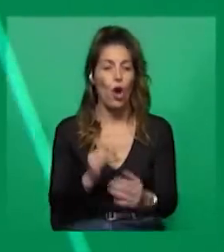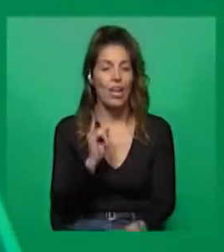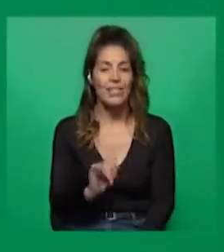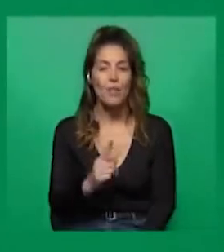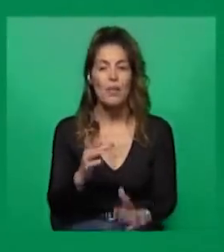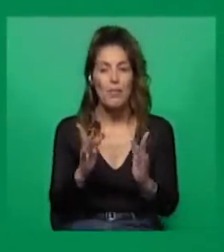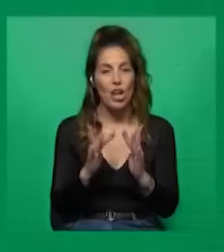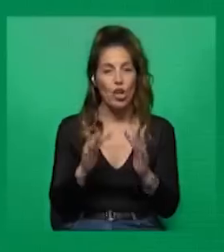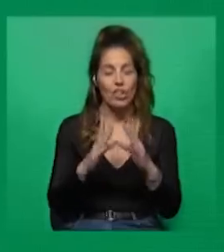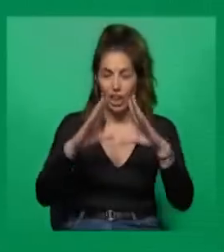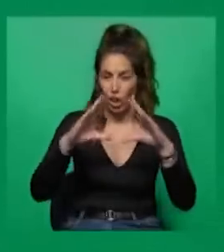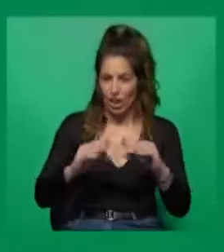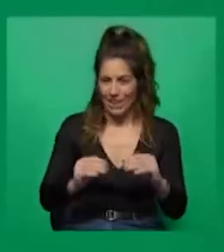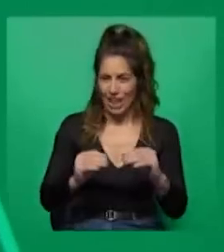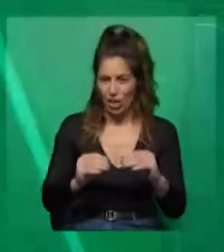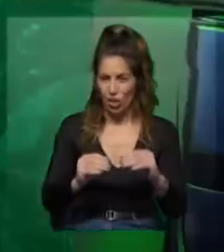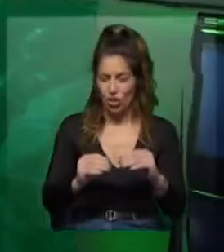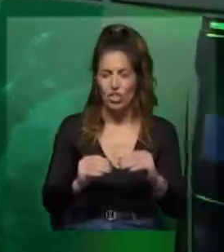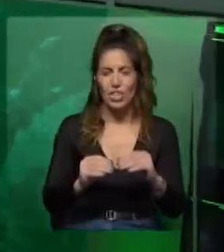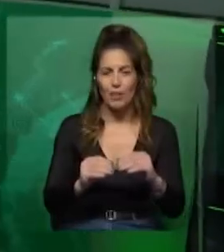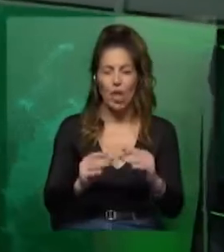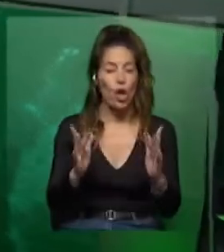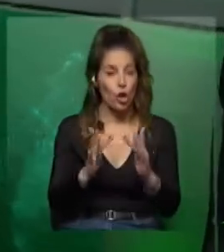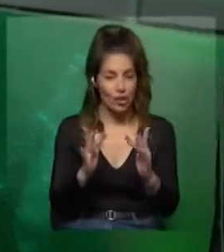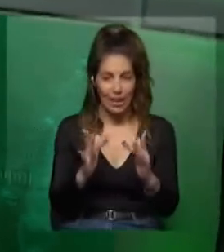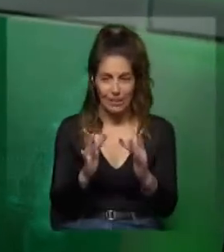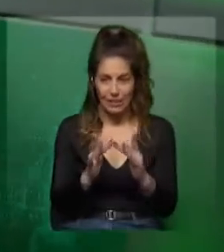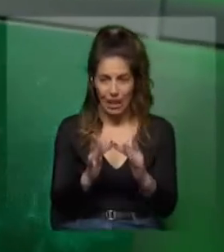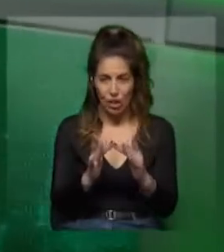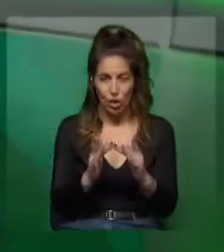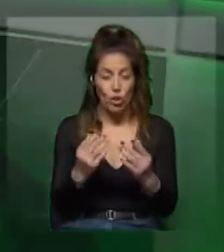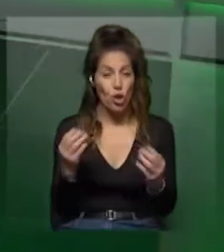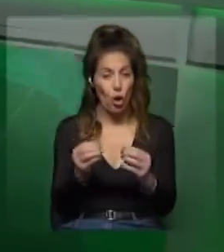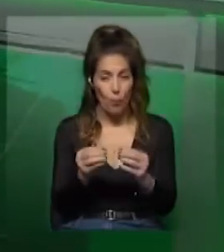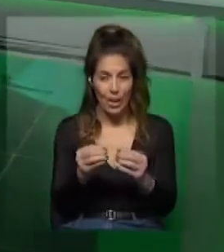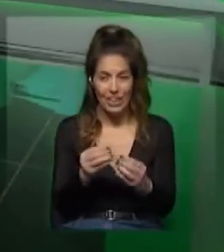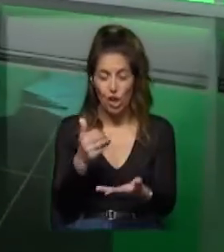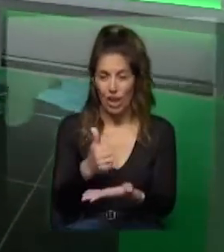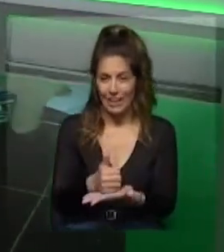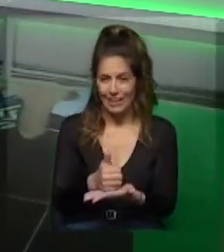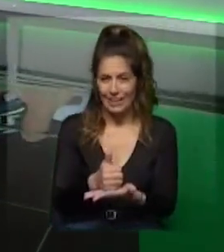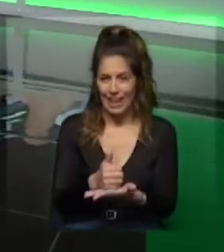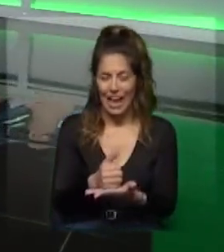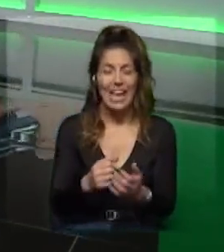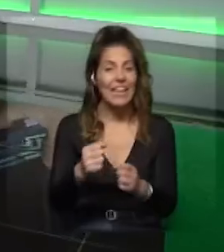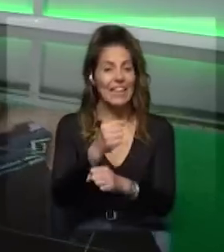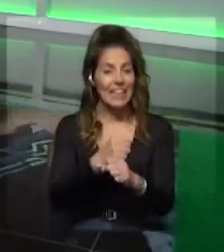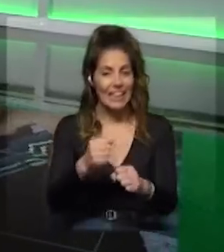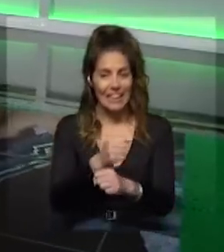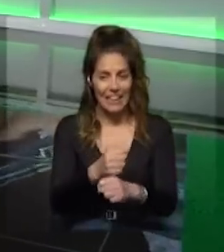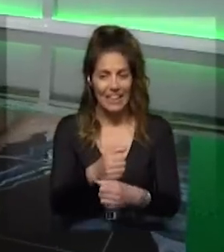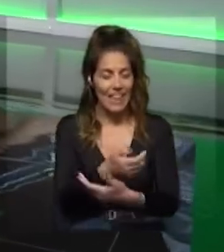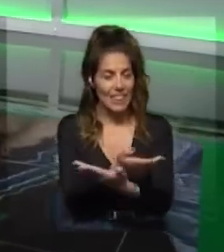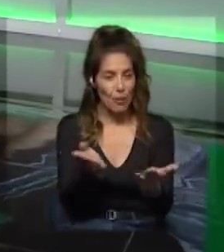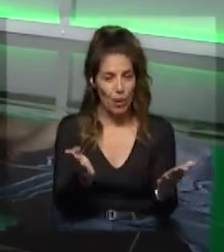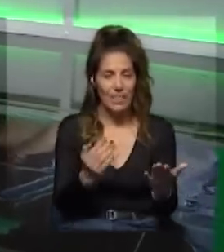contacto de esta noche esta noche tardecita vamos a contactarnos con Diego marttin que se encuentra en ingeniería de muestra está allí hablando la